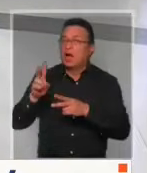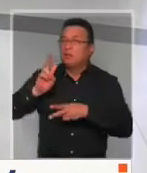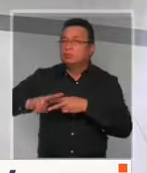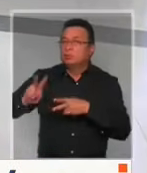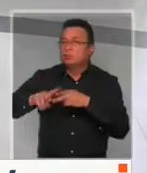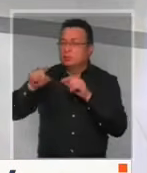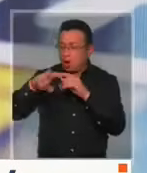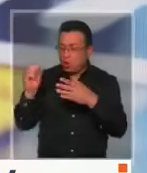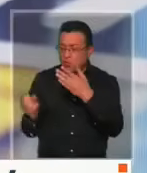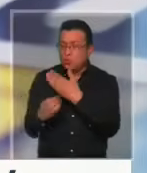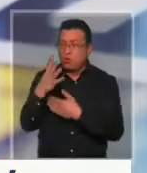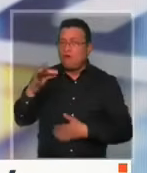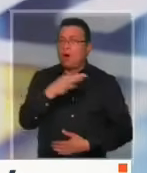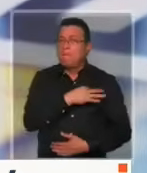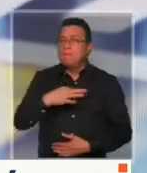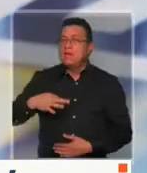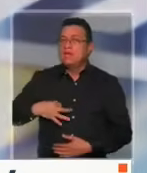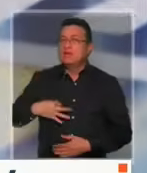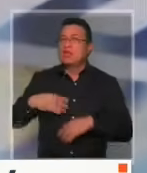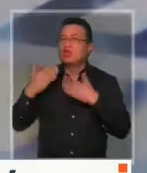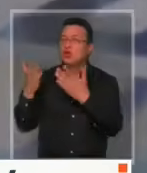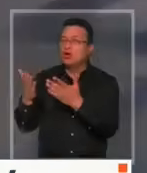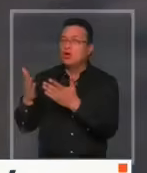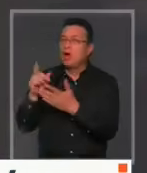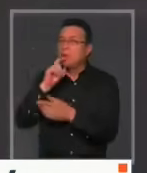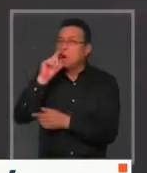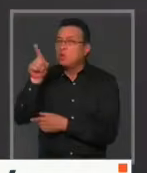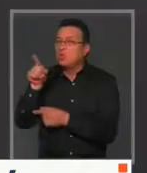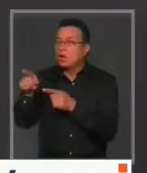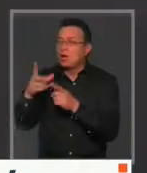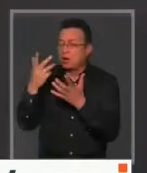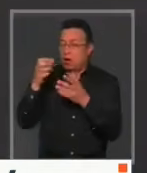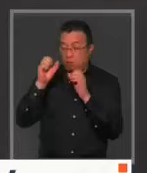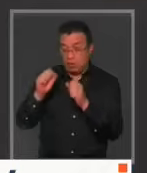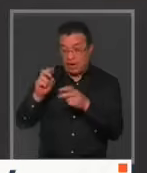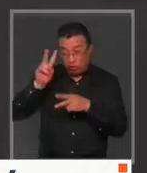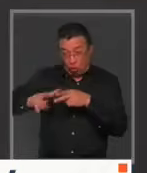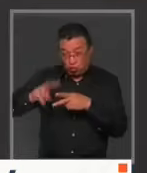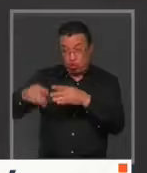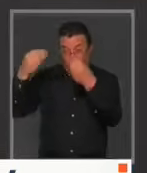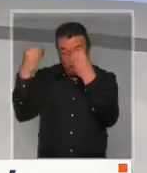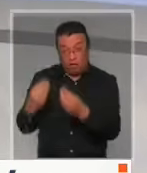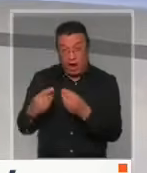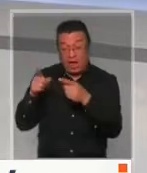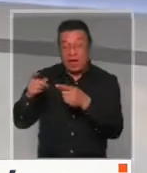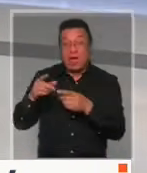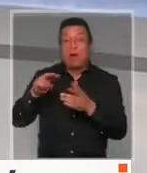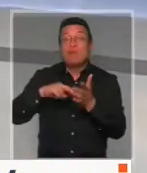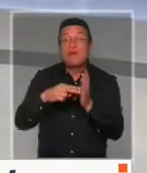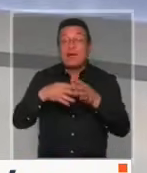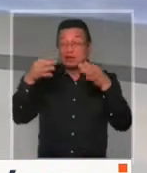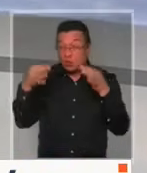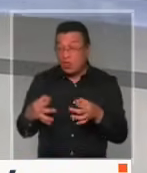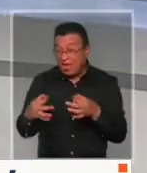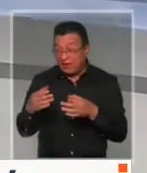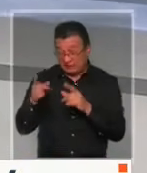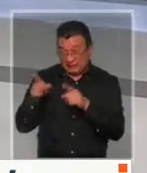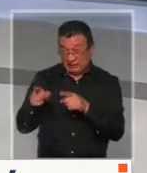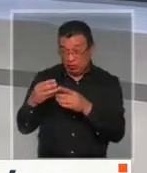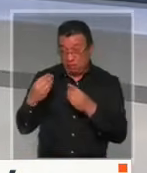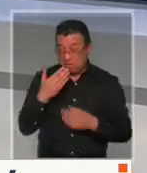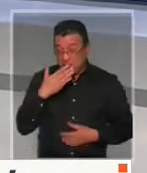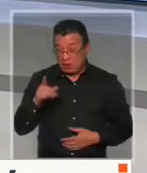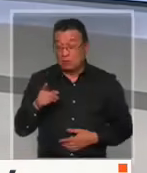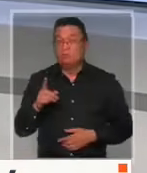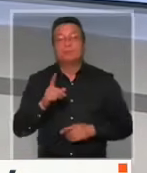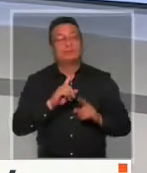este nuevo ministerio una bala de plata para abordar el tema de la crisis de seguridad que estamos viviendo? No creo,